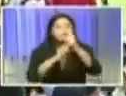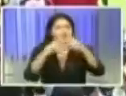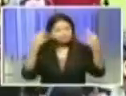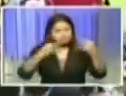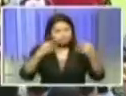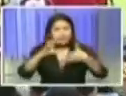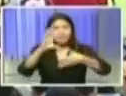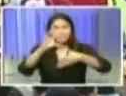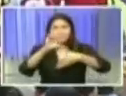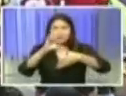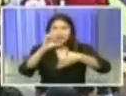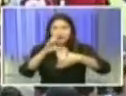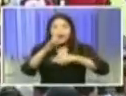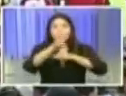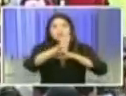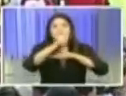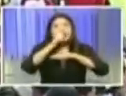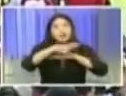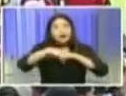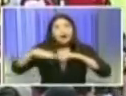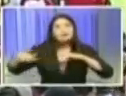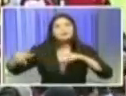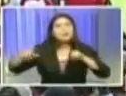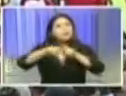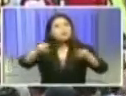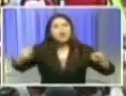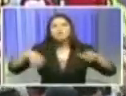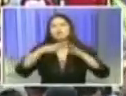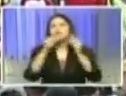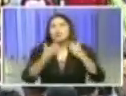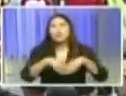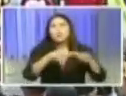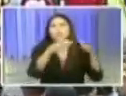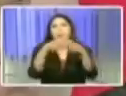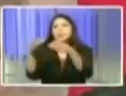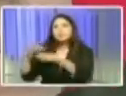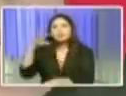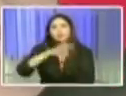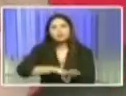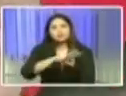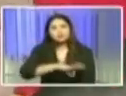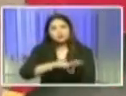la América Latina y del Caribe, a todos los movimientos sociales,